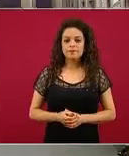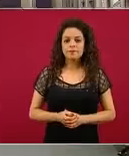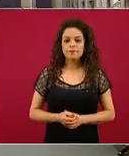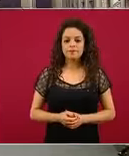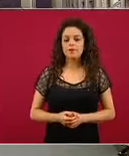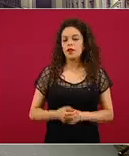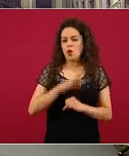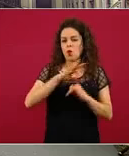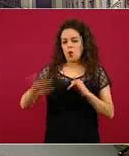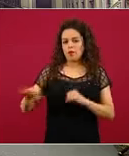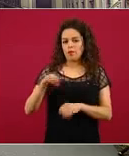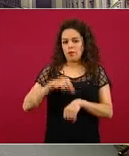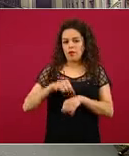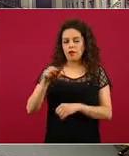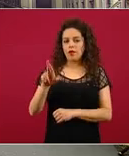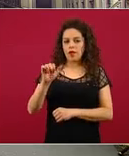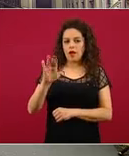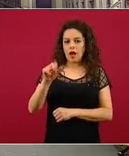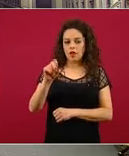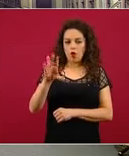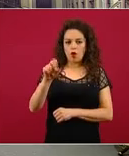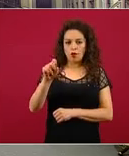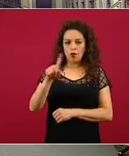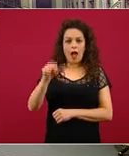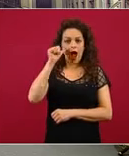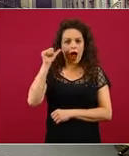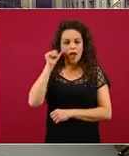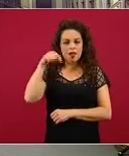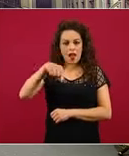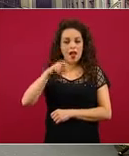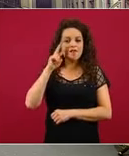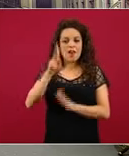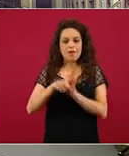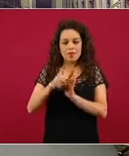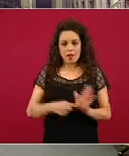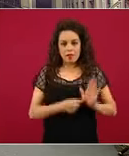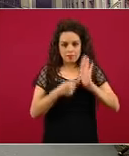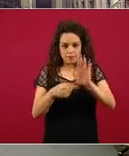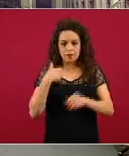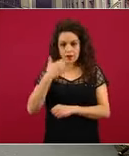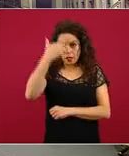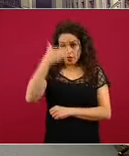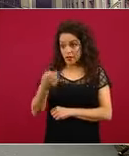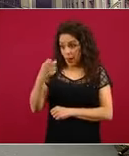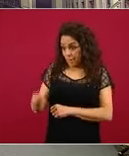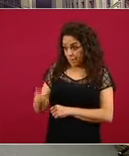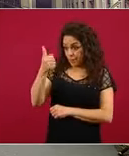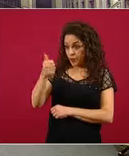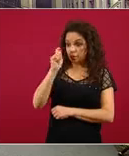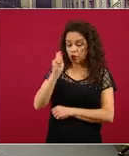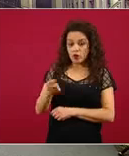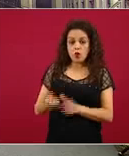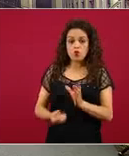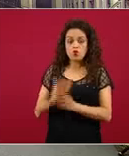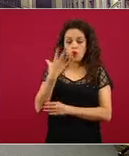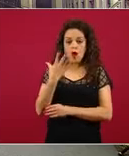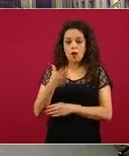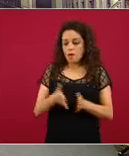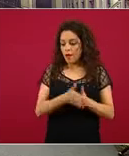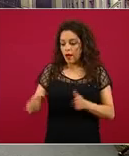Cortés, ayer usted nos hizo favor de presentarnos un video. Yo quisiera saber si ese es el primero de esta nueva etapa de comunicación